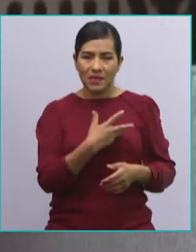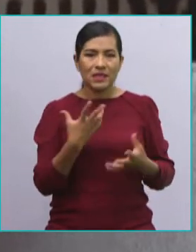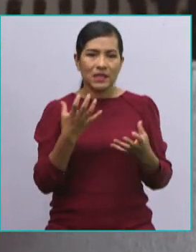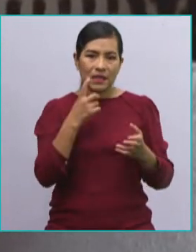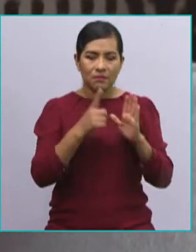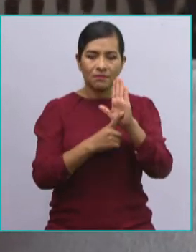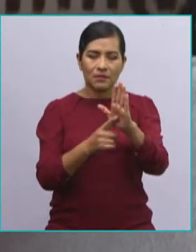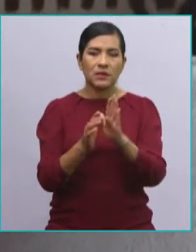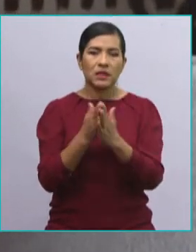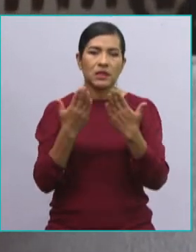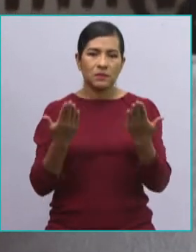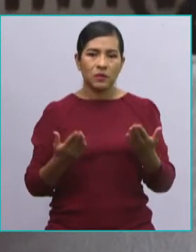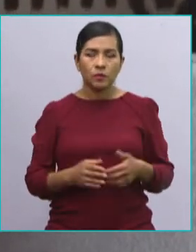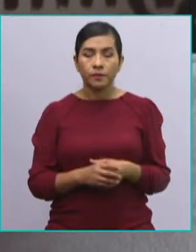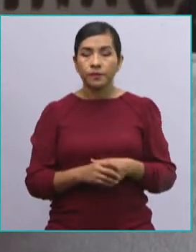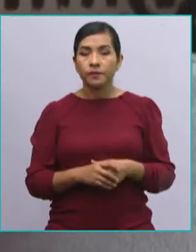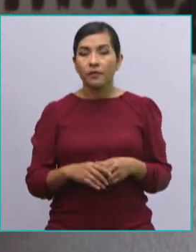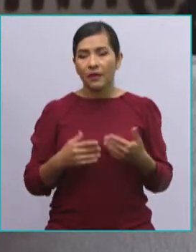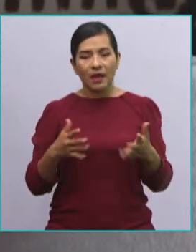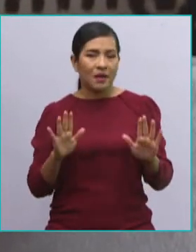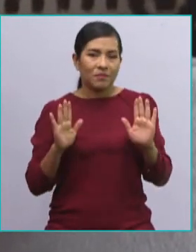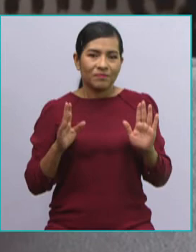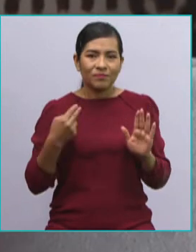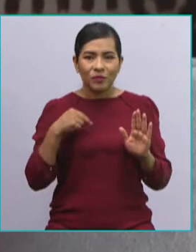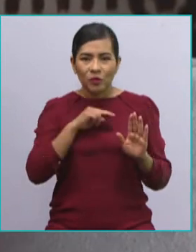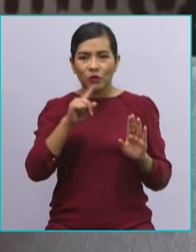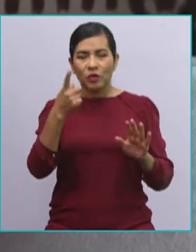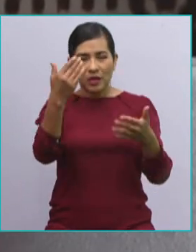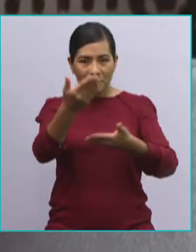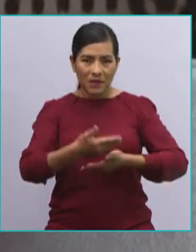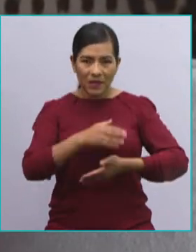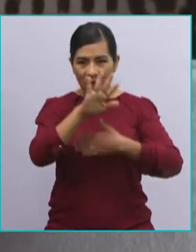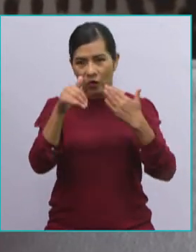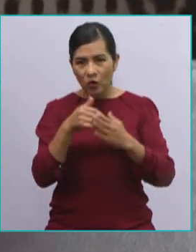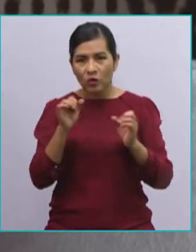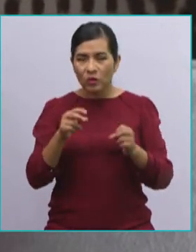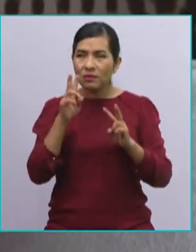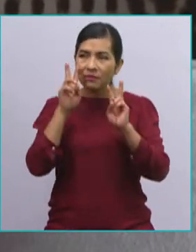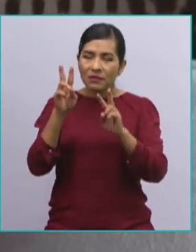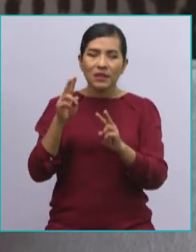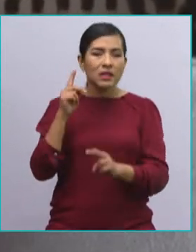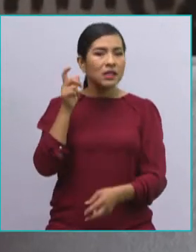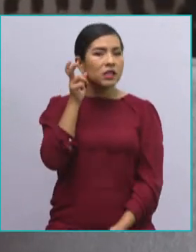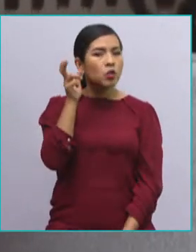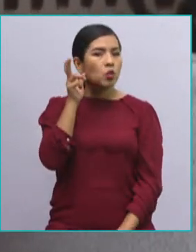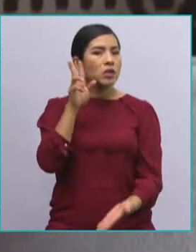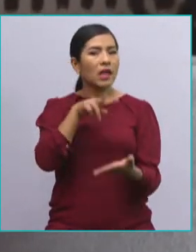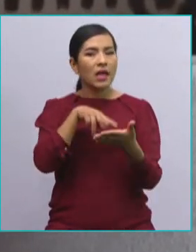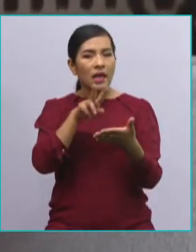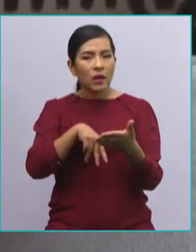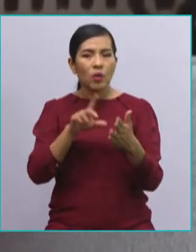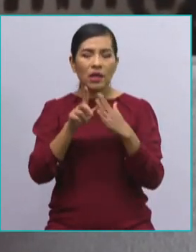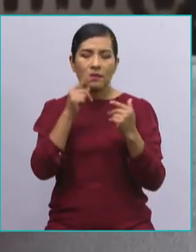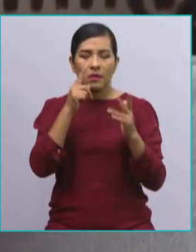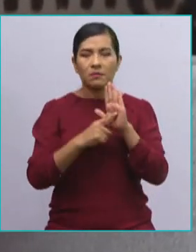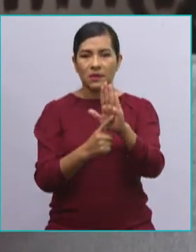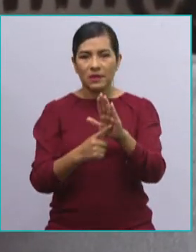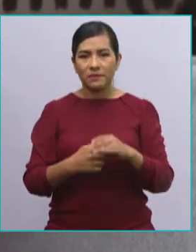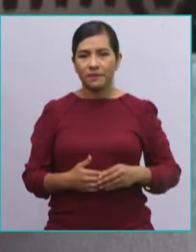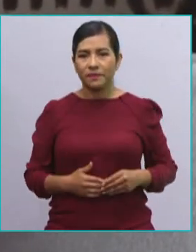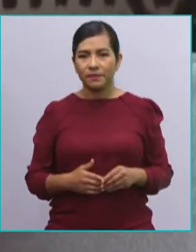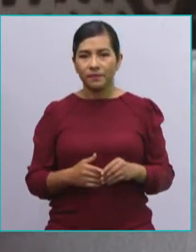presentar el libro así que bueno ojalá estén todos por ahí disfruten de la lectura esta noche y de la presentación